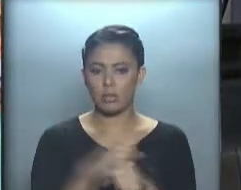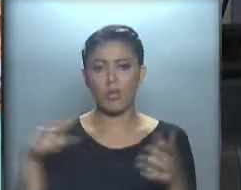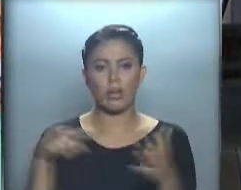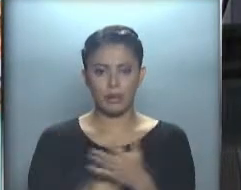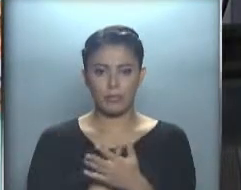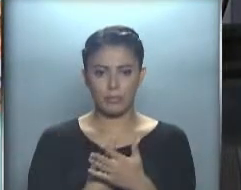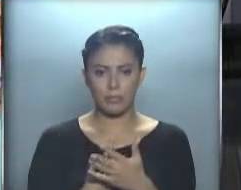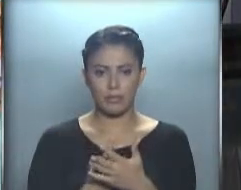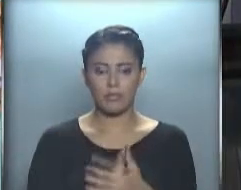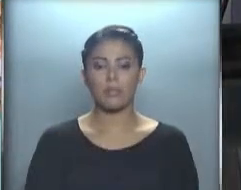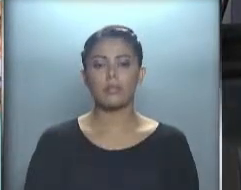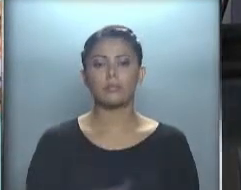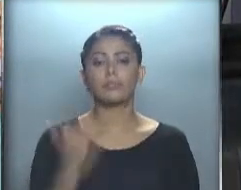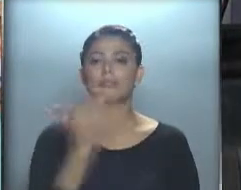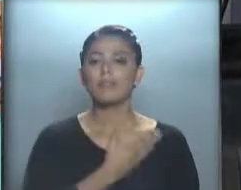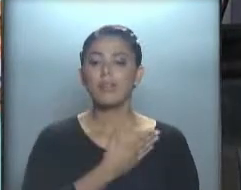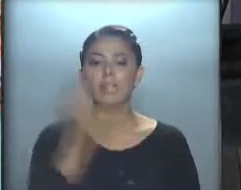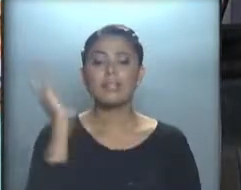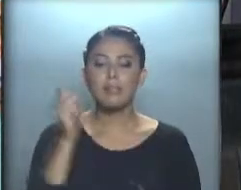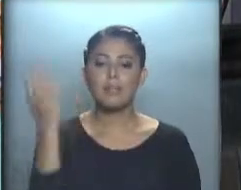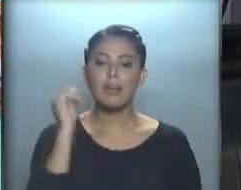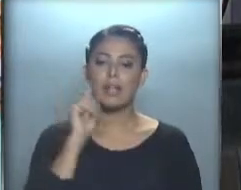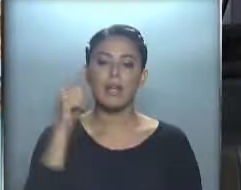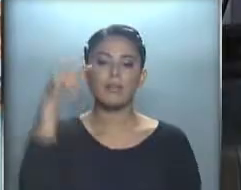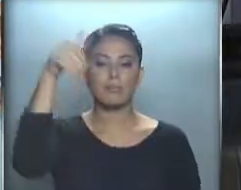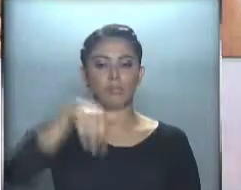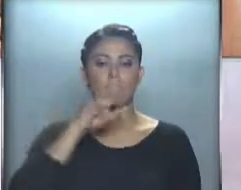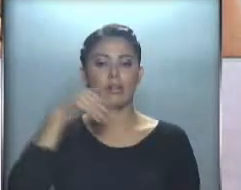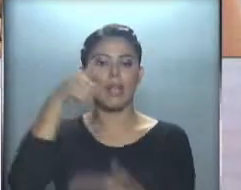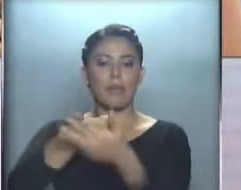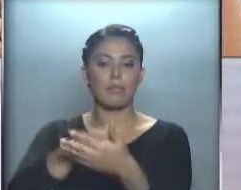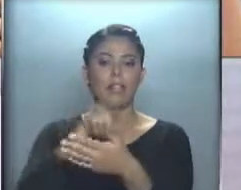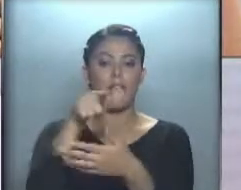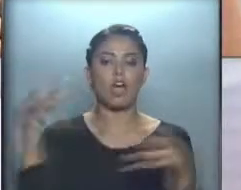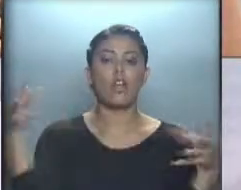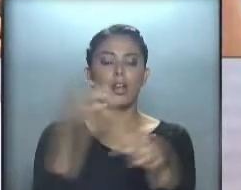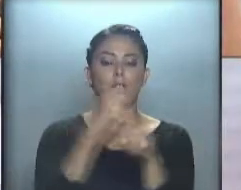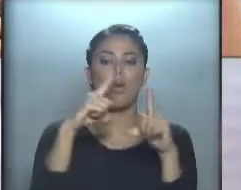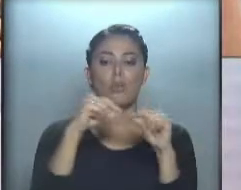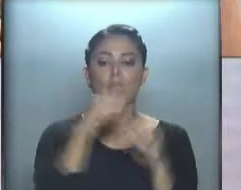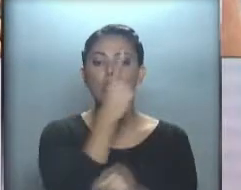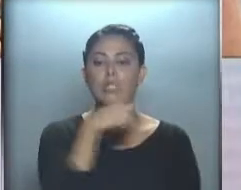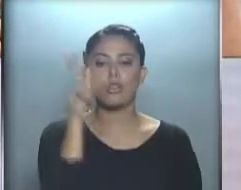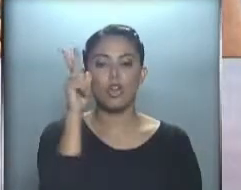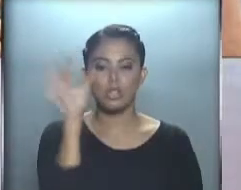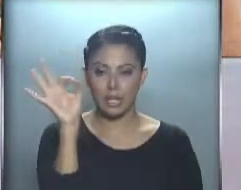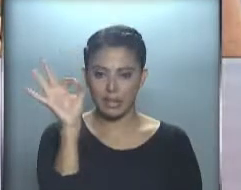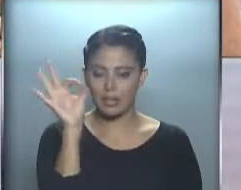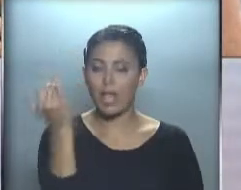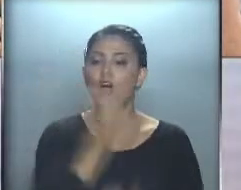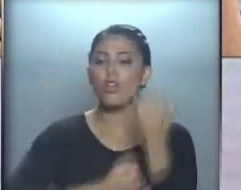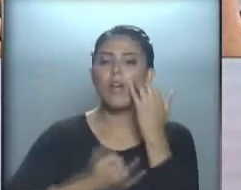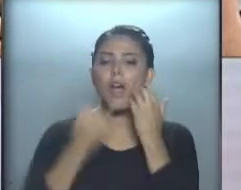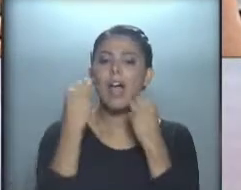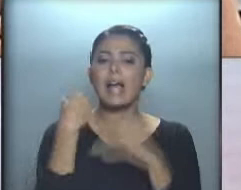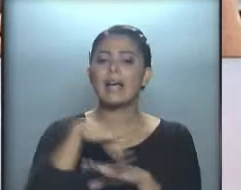centro porteño fabiana y veíamos espaldas tuyas ese es el colectivo que corresponde a la línea 180 contanos por qué